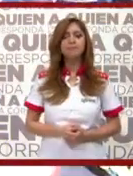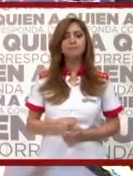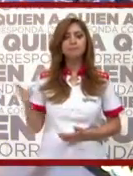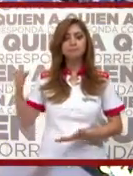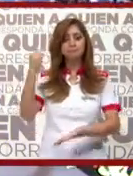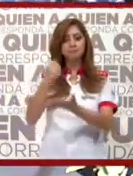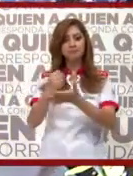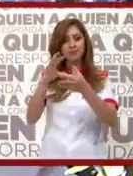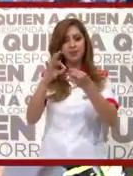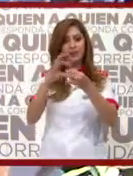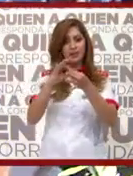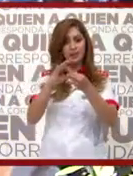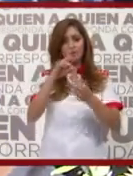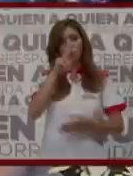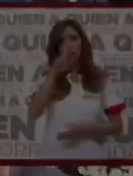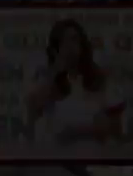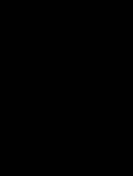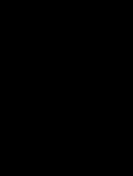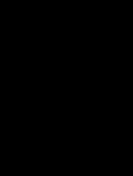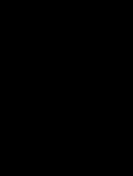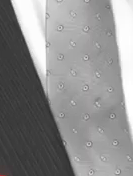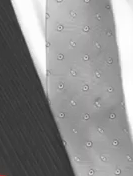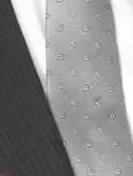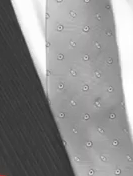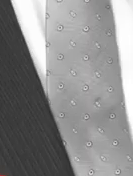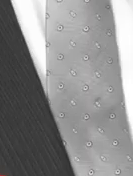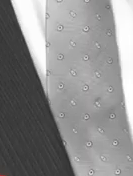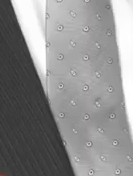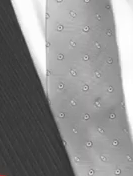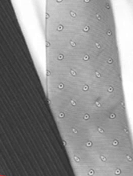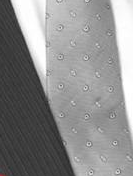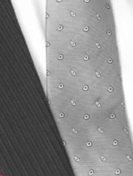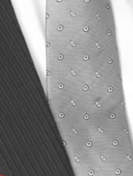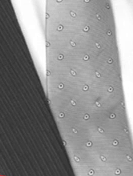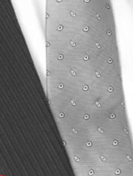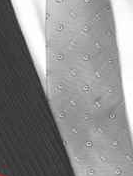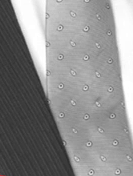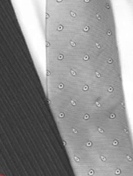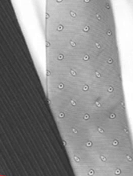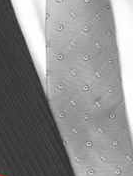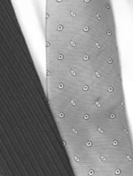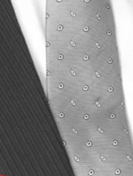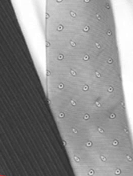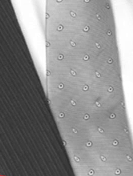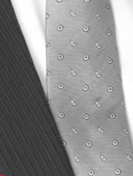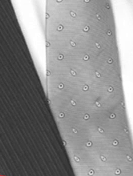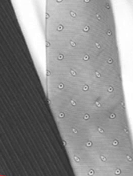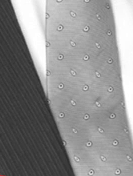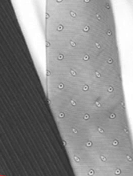Rubén Monroy.